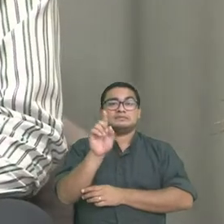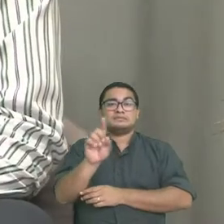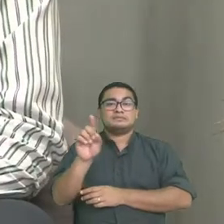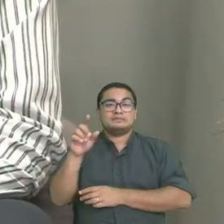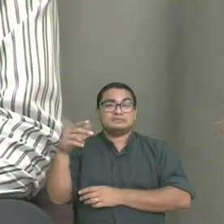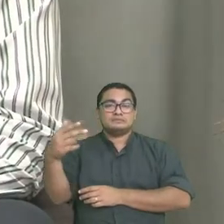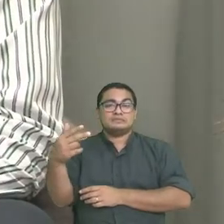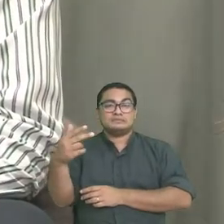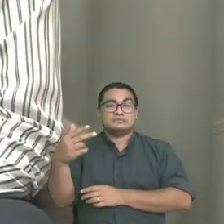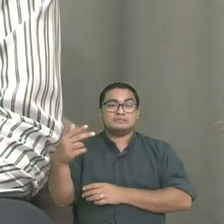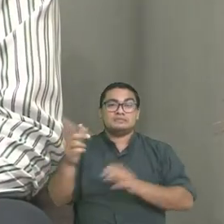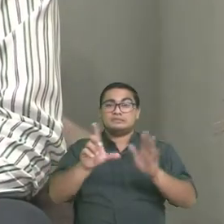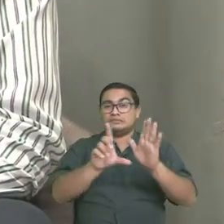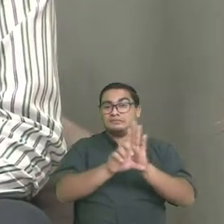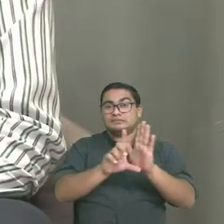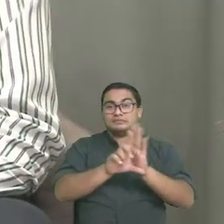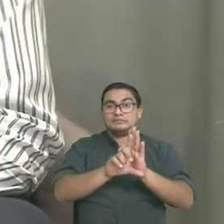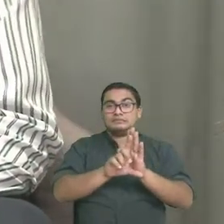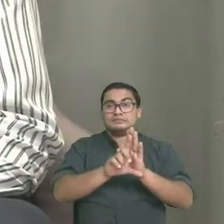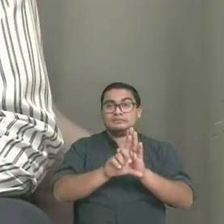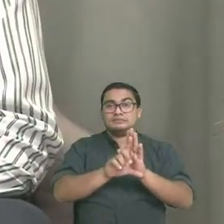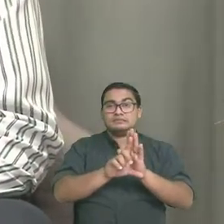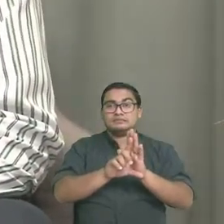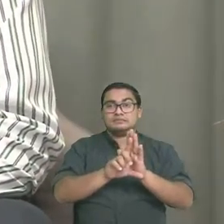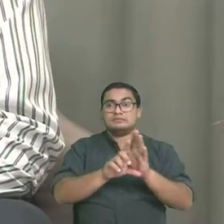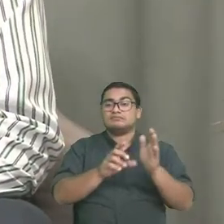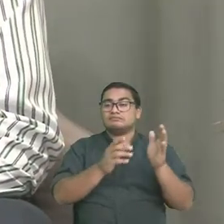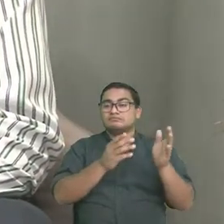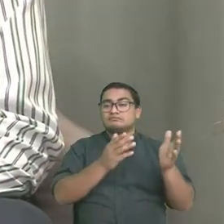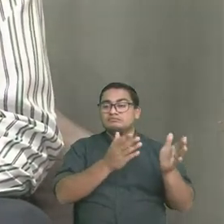118 leyes en los últimos 13 años.